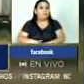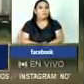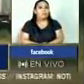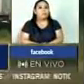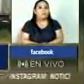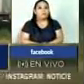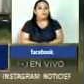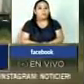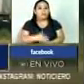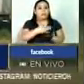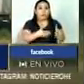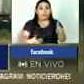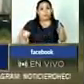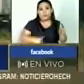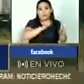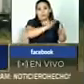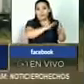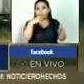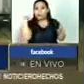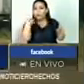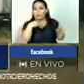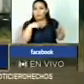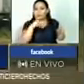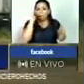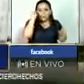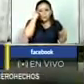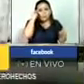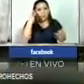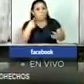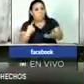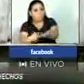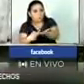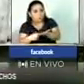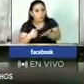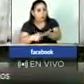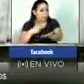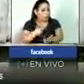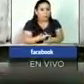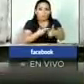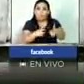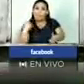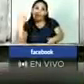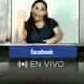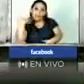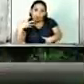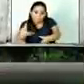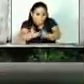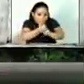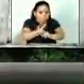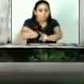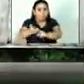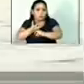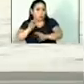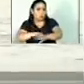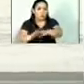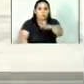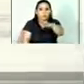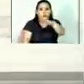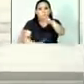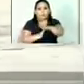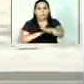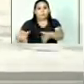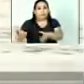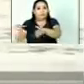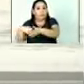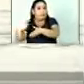La presidencia colombiana condiciona su regreso a las negociaciones a la liberación de todos los secuestrados y suspensión de todas las actividades del